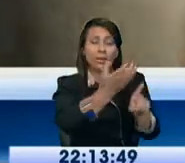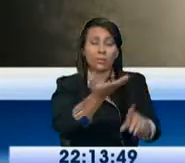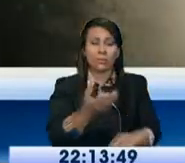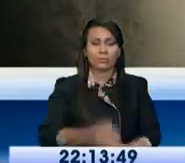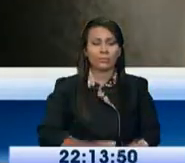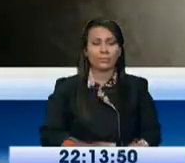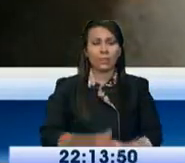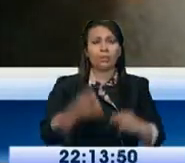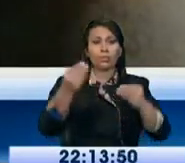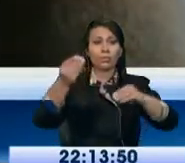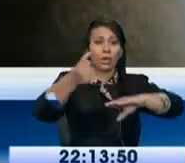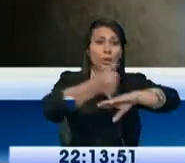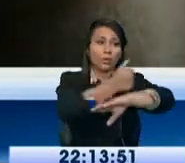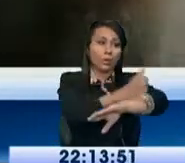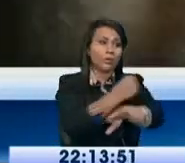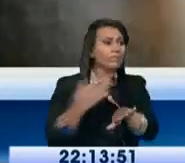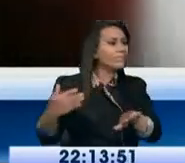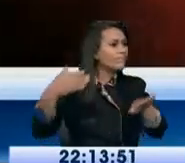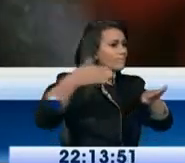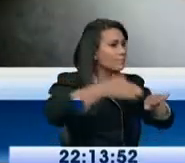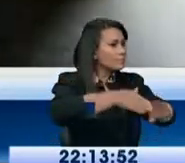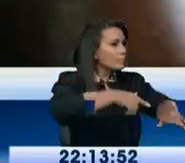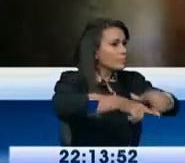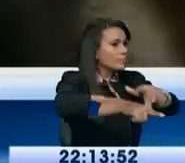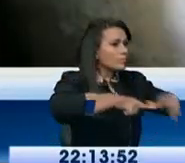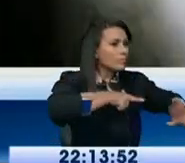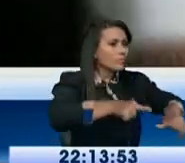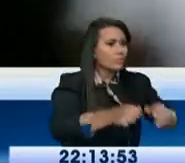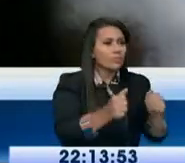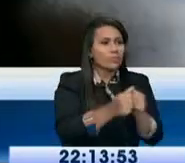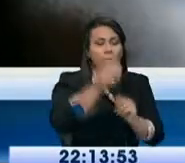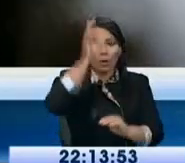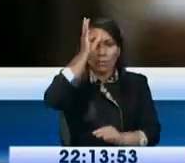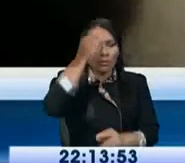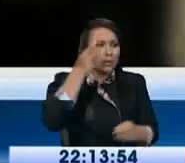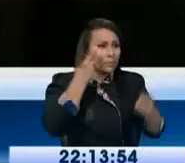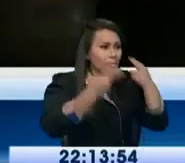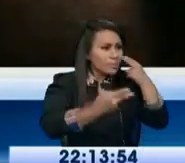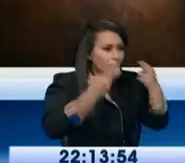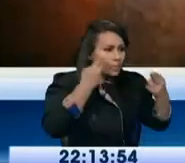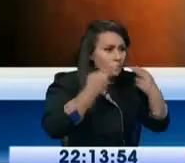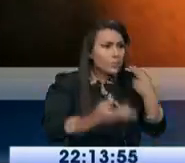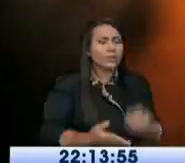Llegaron las autoridades hasta Monte Sinaí con la clínica en la mira.